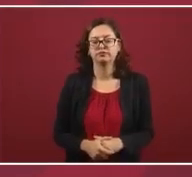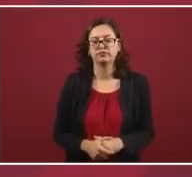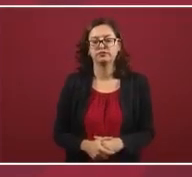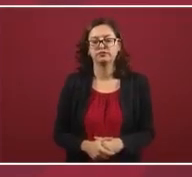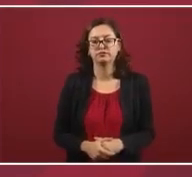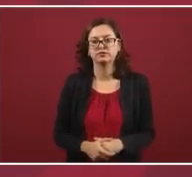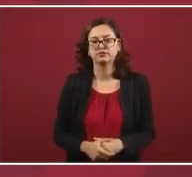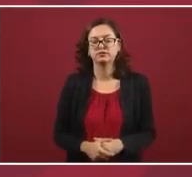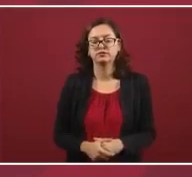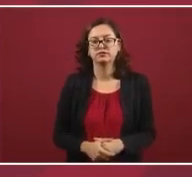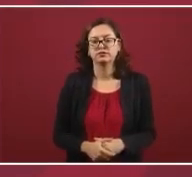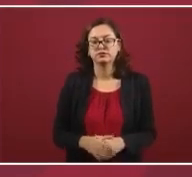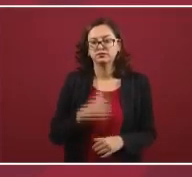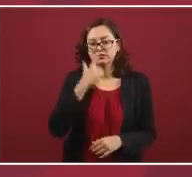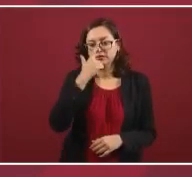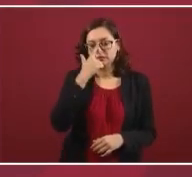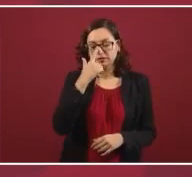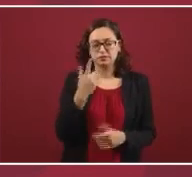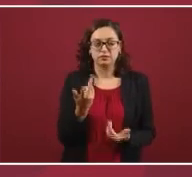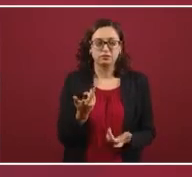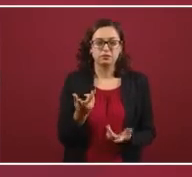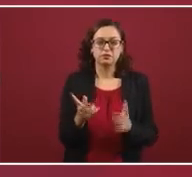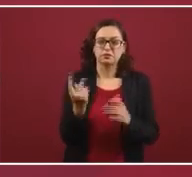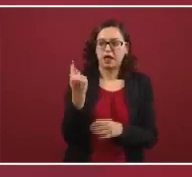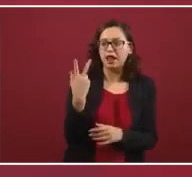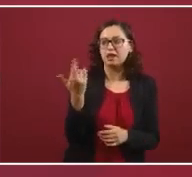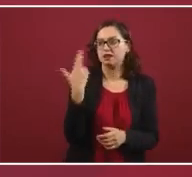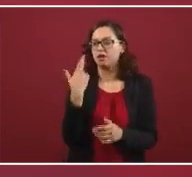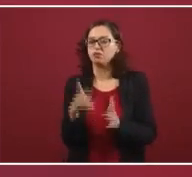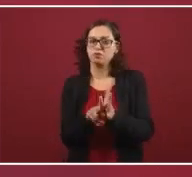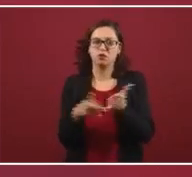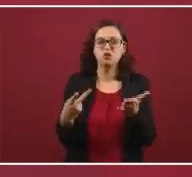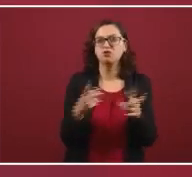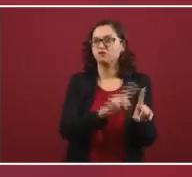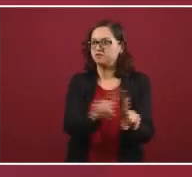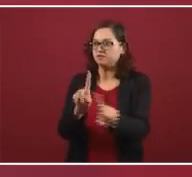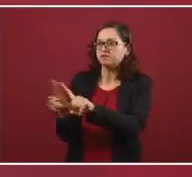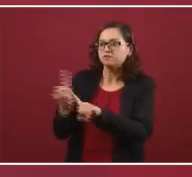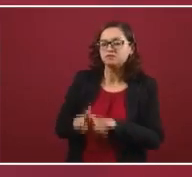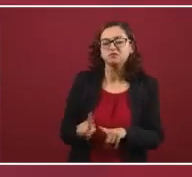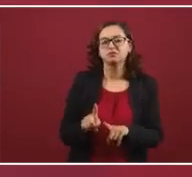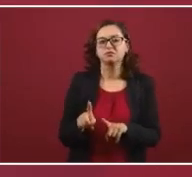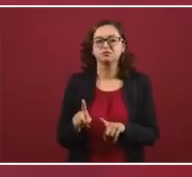pasaron a ser controlados por el poder económico